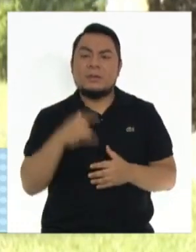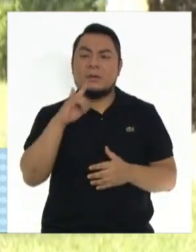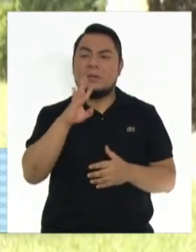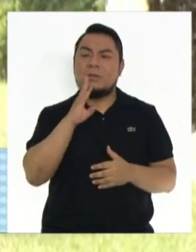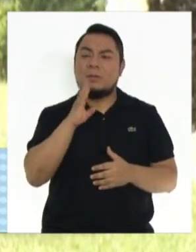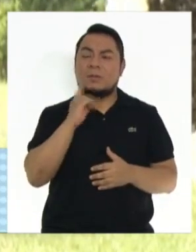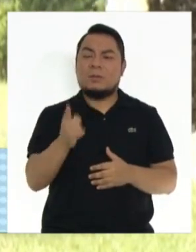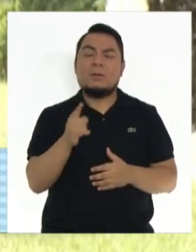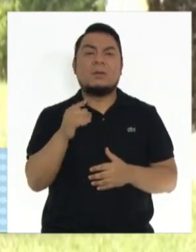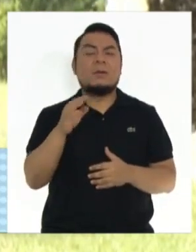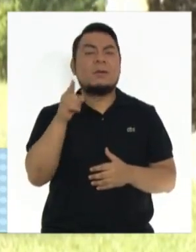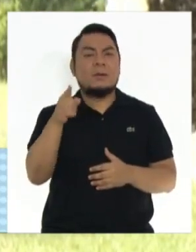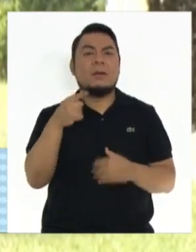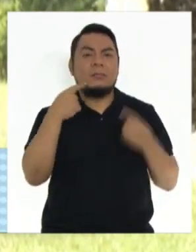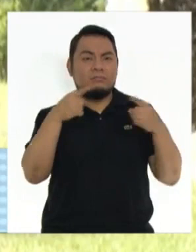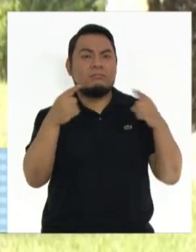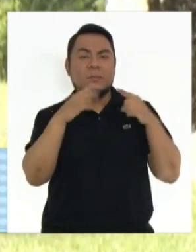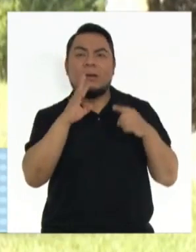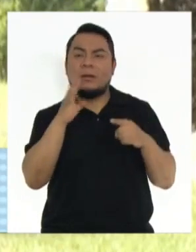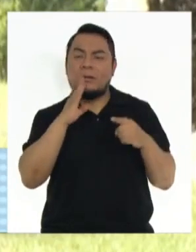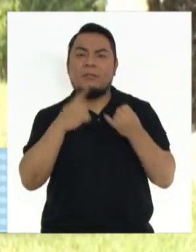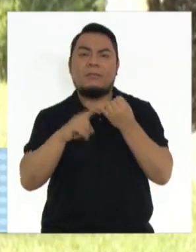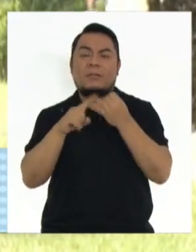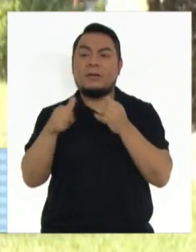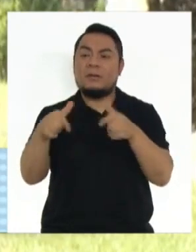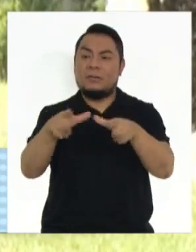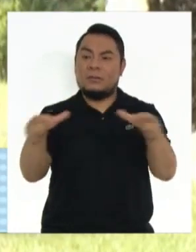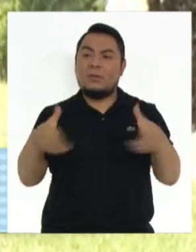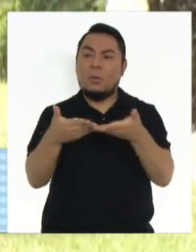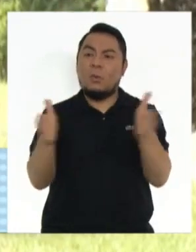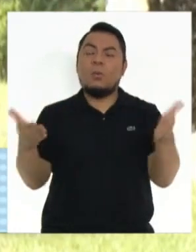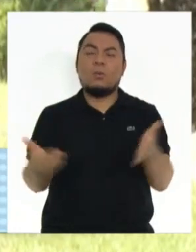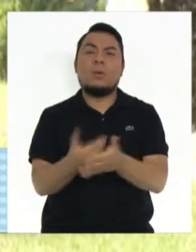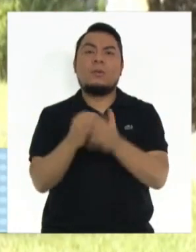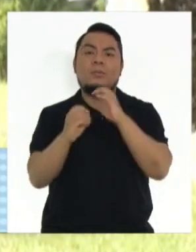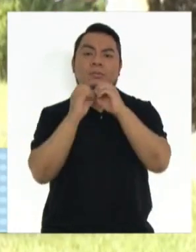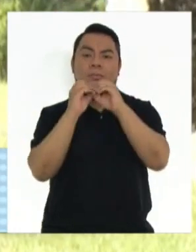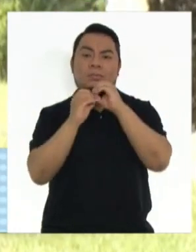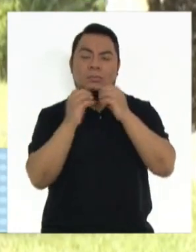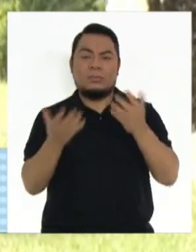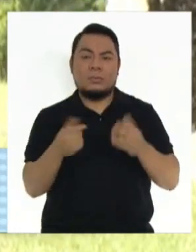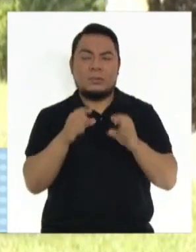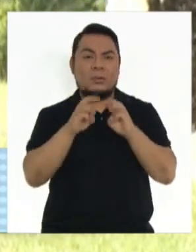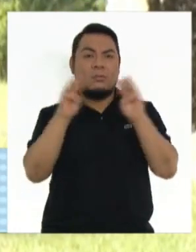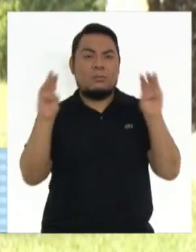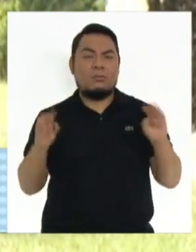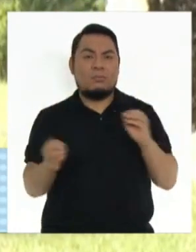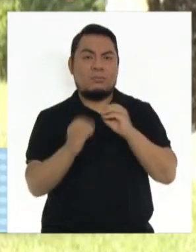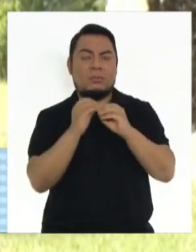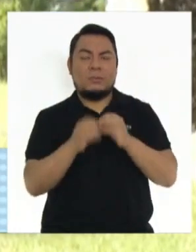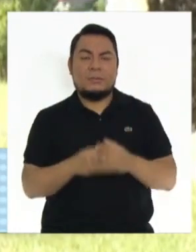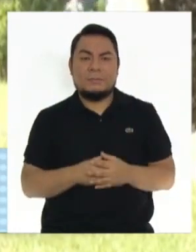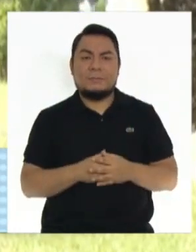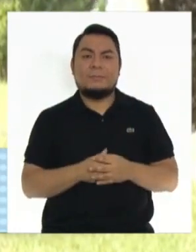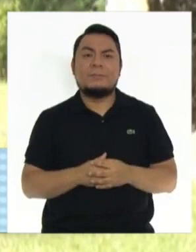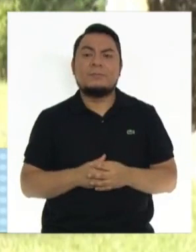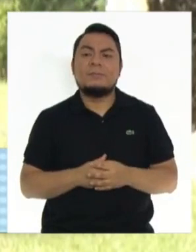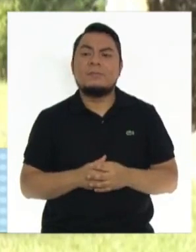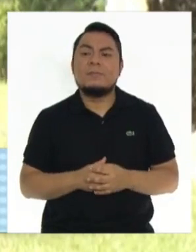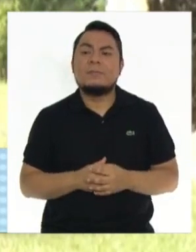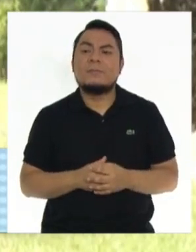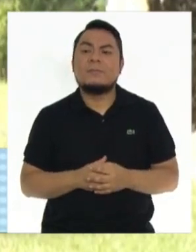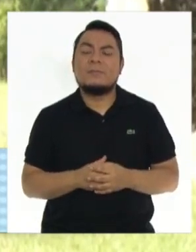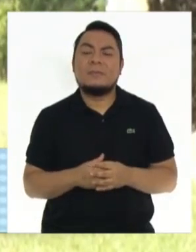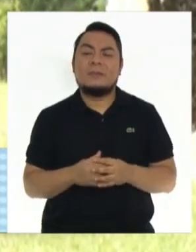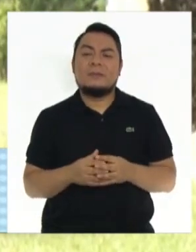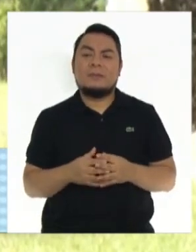de las palabras luego de haber inaugurado la remodelación del monumento. Sí, reitero lo que he mencionado,